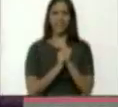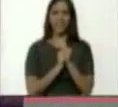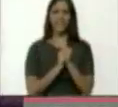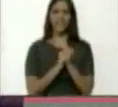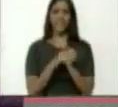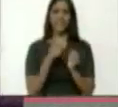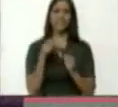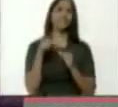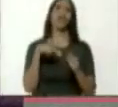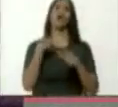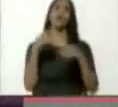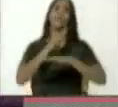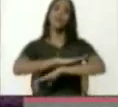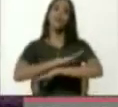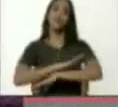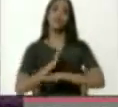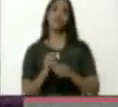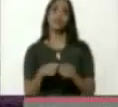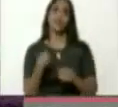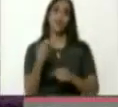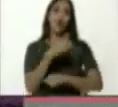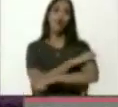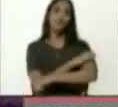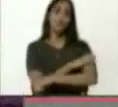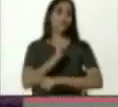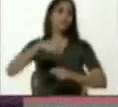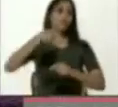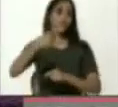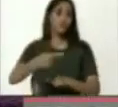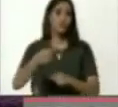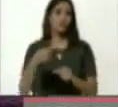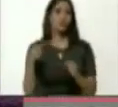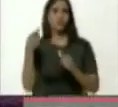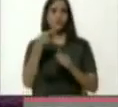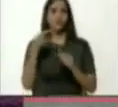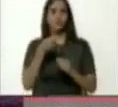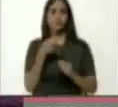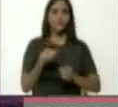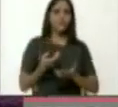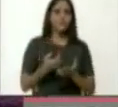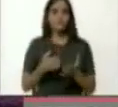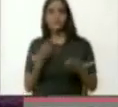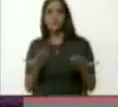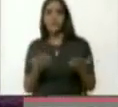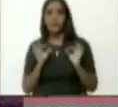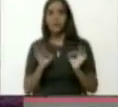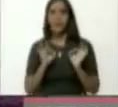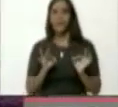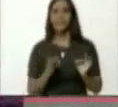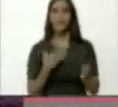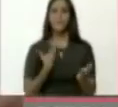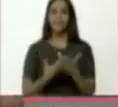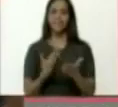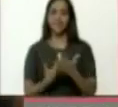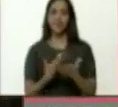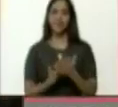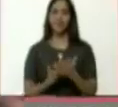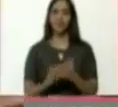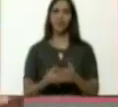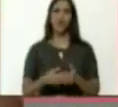esa es la otra posición. Sí. Esa es la otra posición que anda por ahí precisamente planteando una